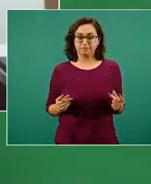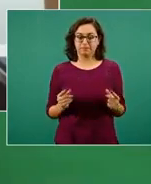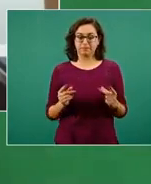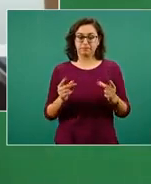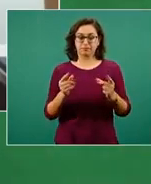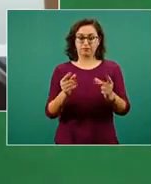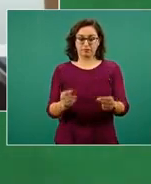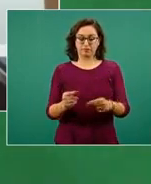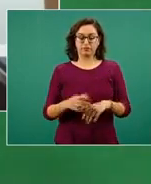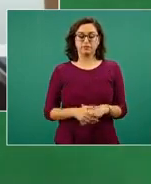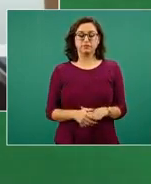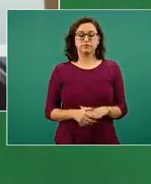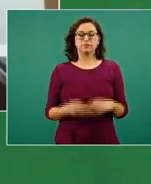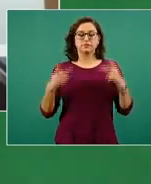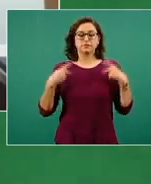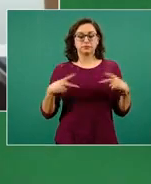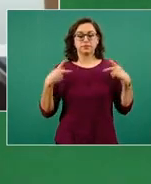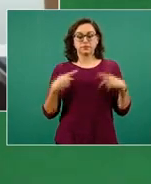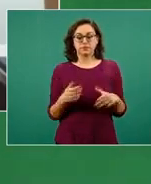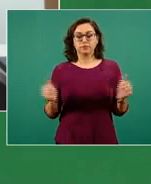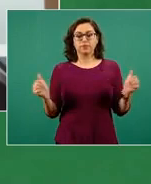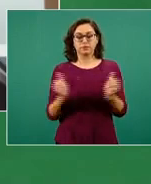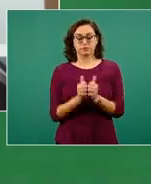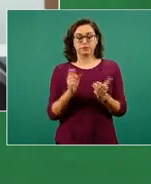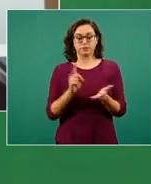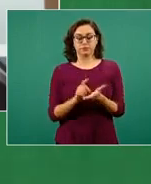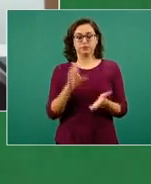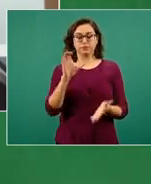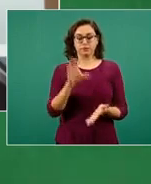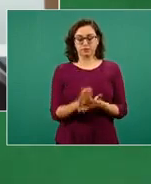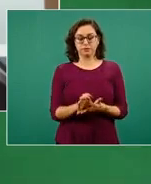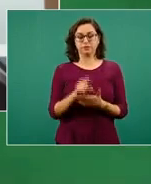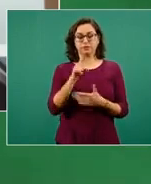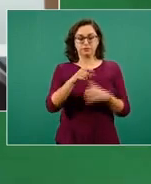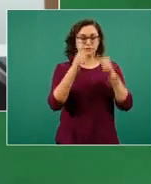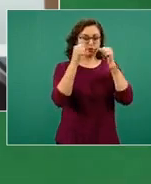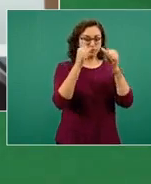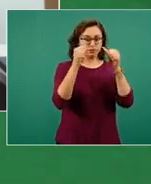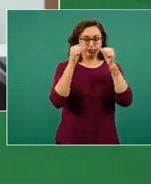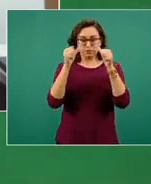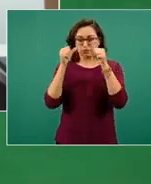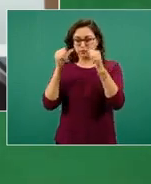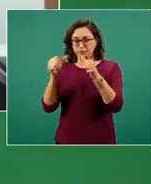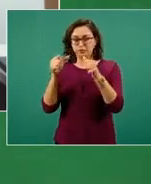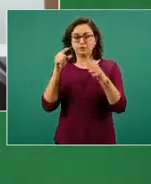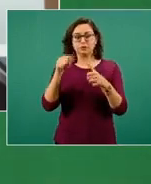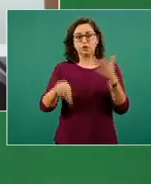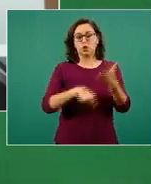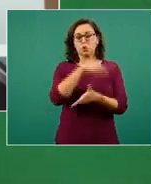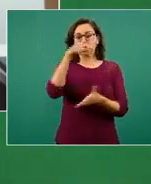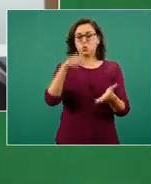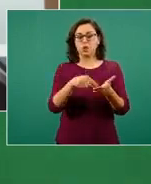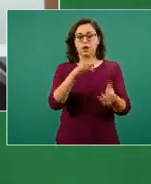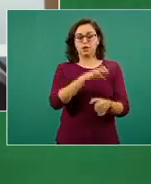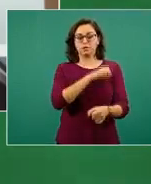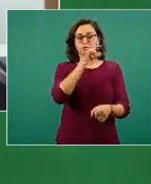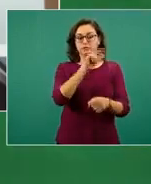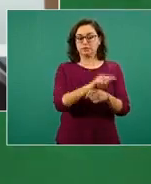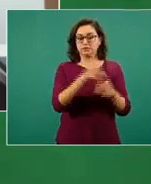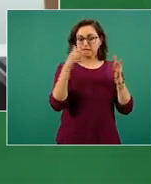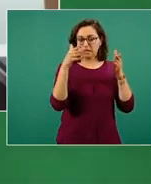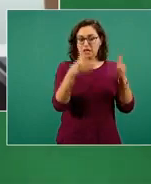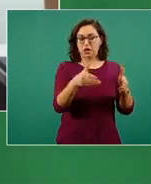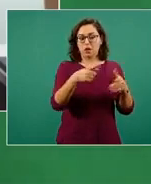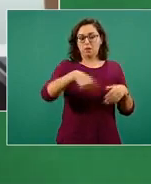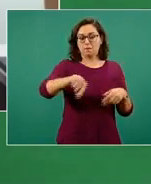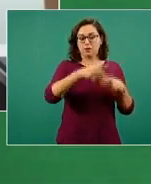la asistencia a personas con discapacidad, abriendo los módulos de alta eficiencia en vacunación con zonas exclusivas para la parte de